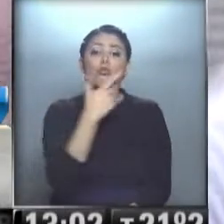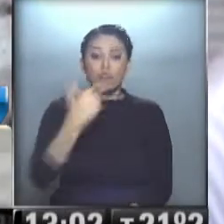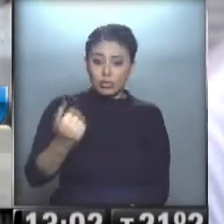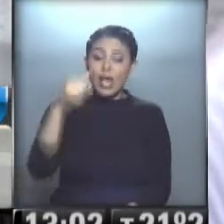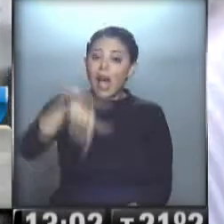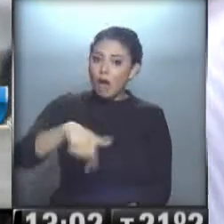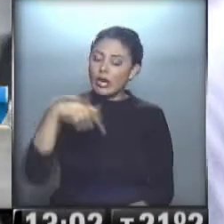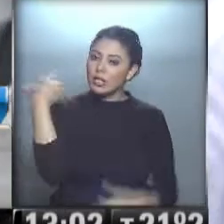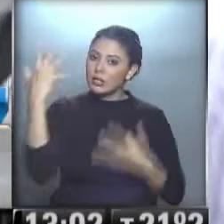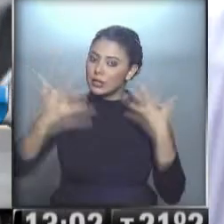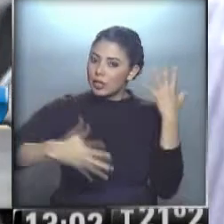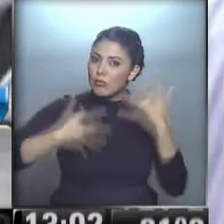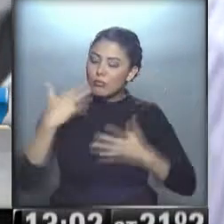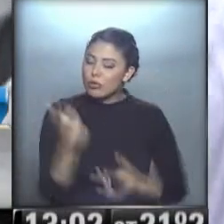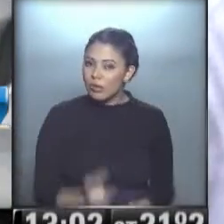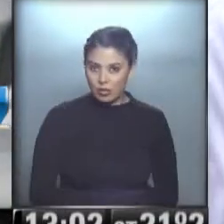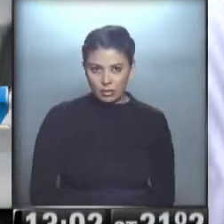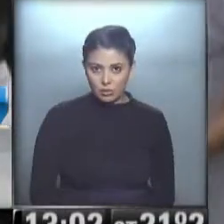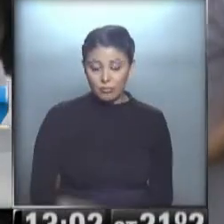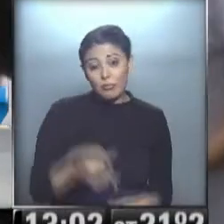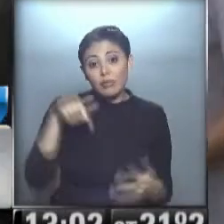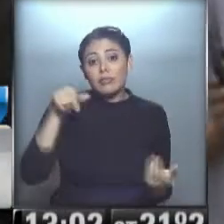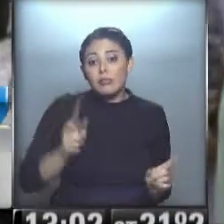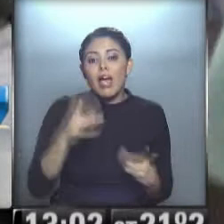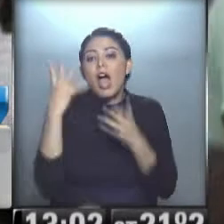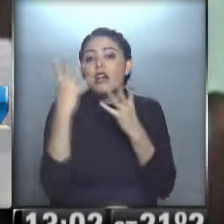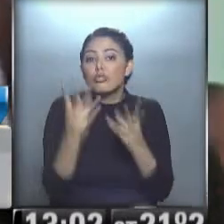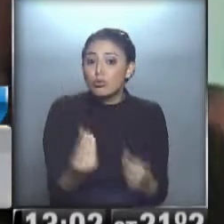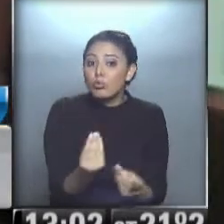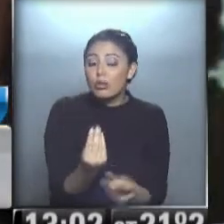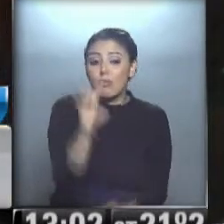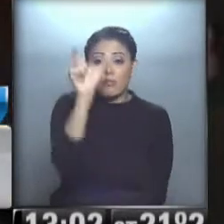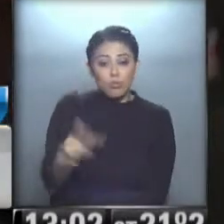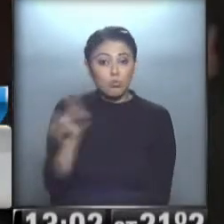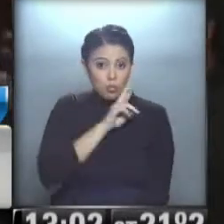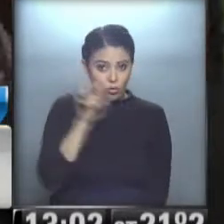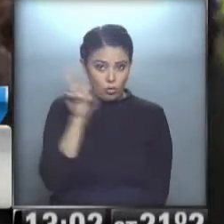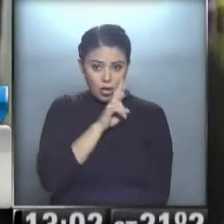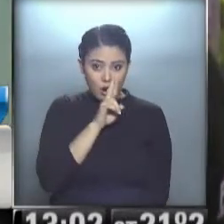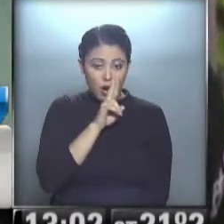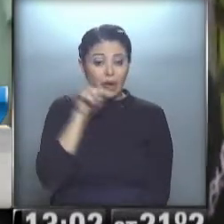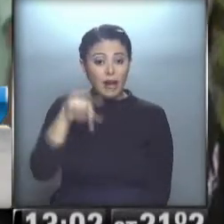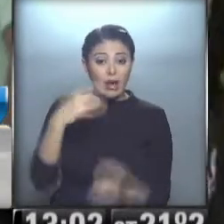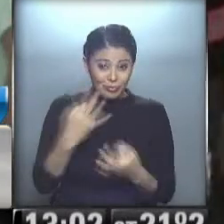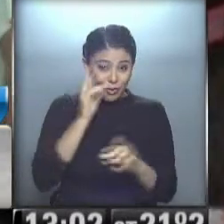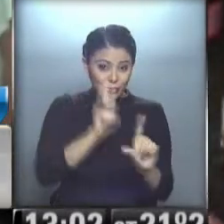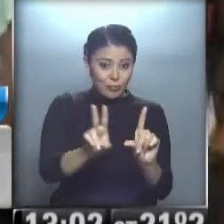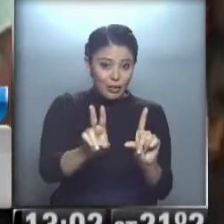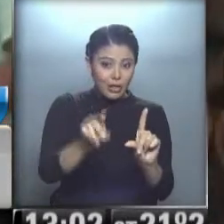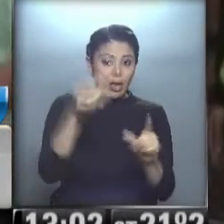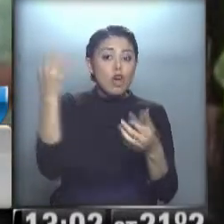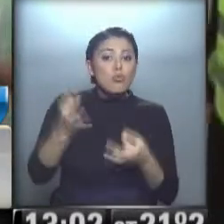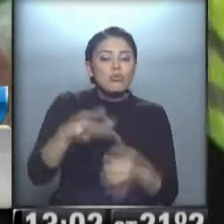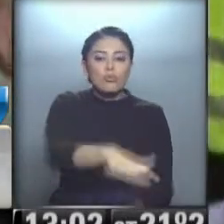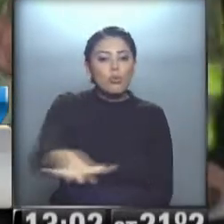hay revuelo en el lugar, porque se está asistiendo a una mujer que, allí estamos viendo el momento en el que y el